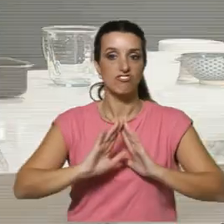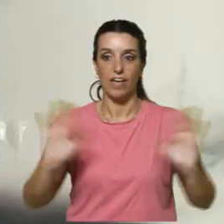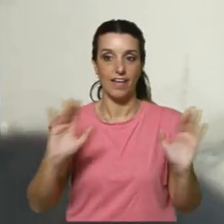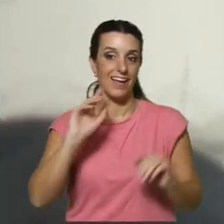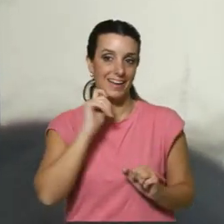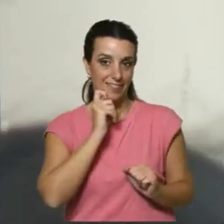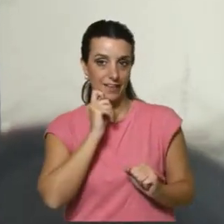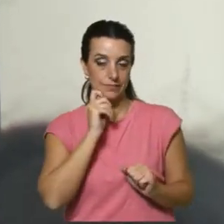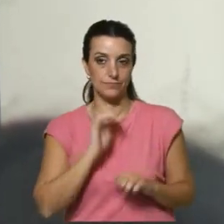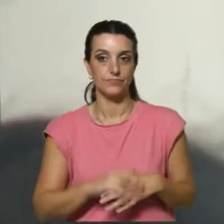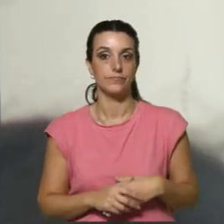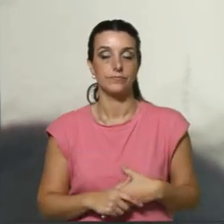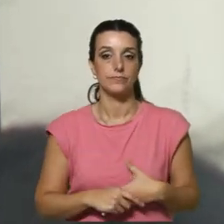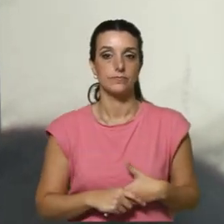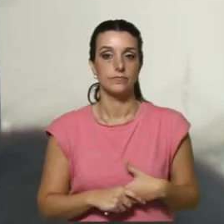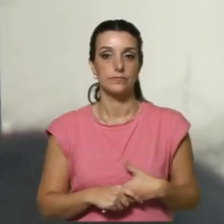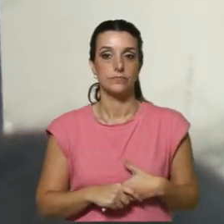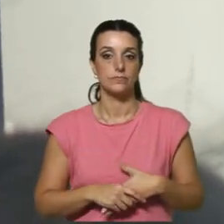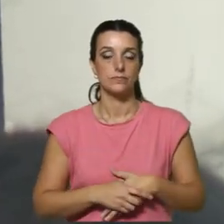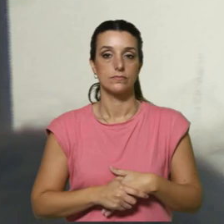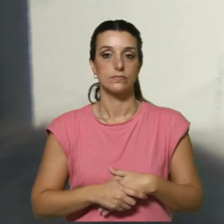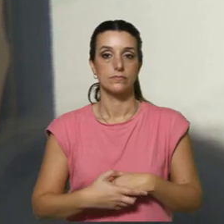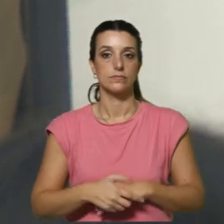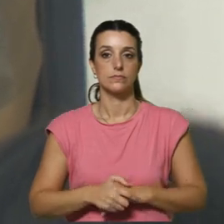linda que quedó. Sí.